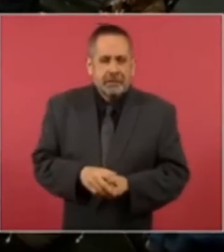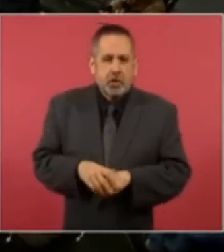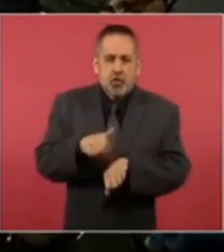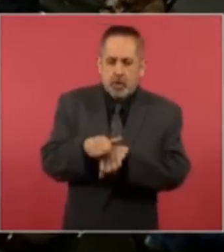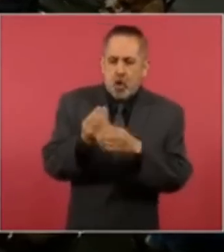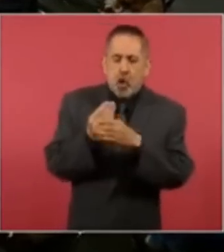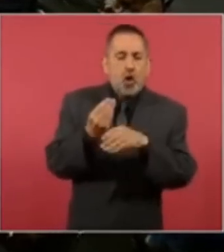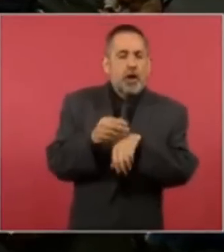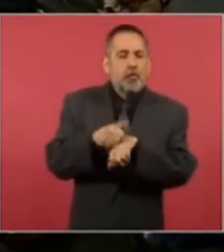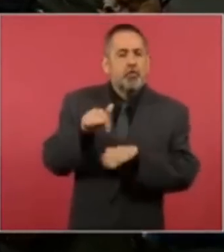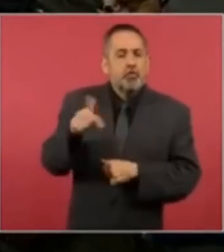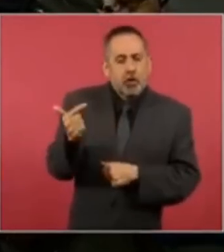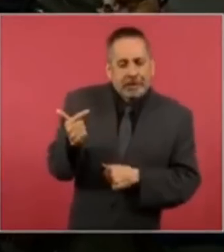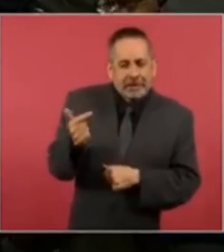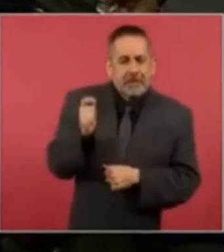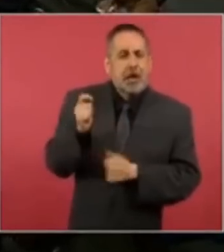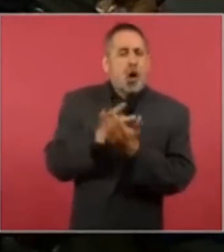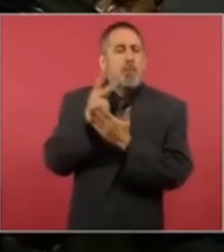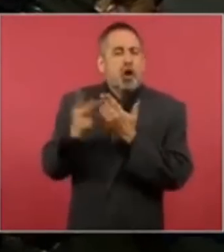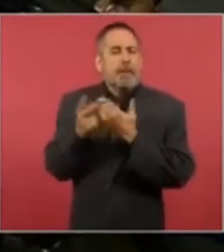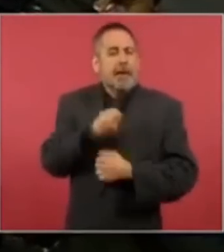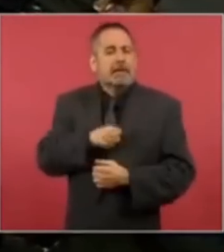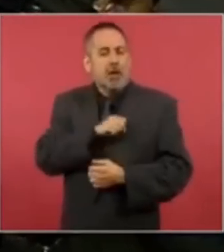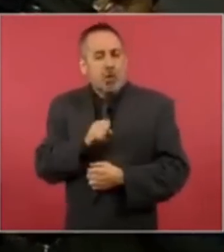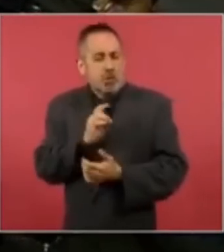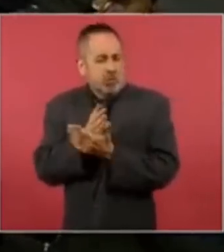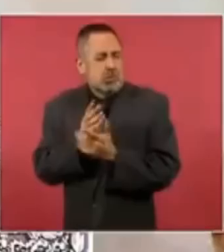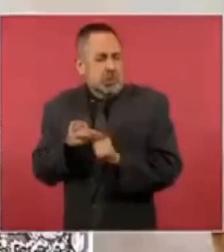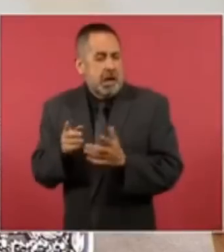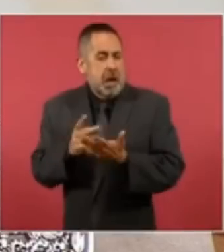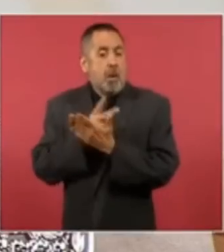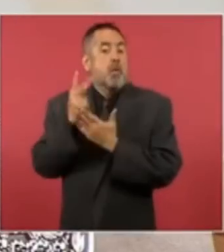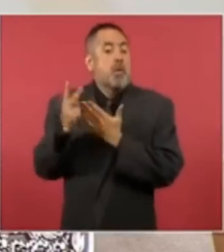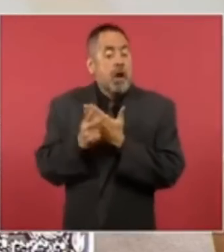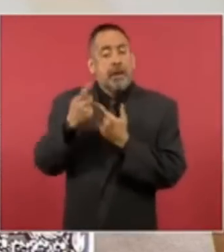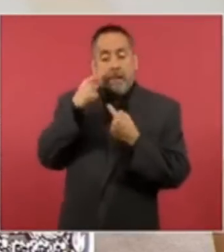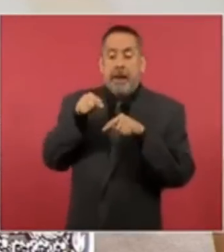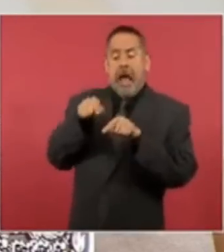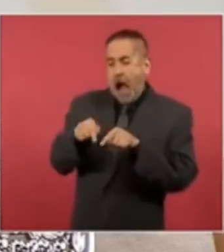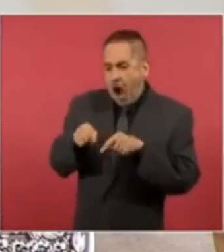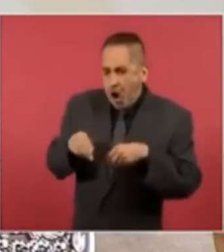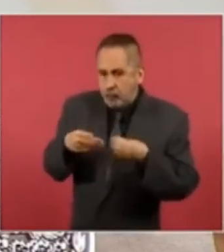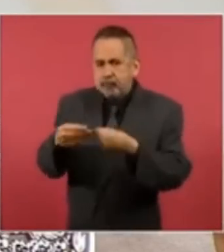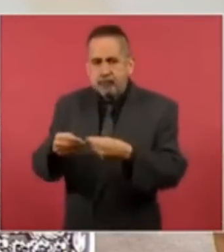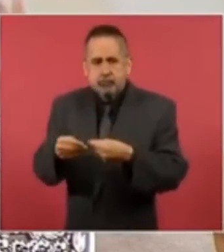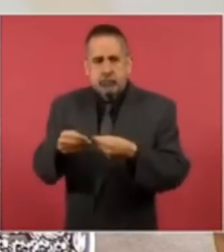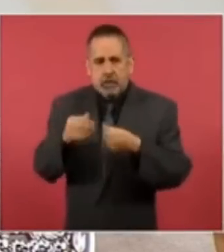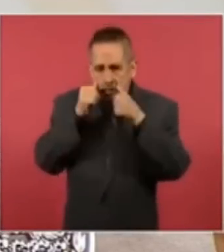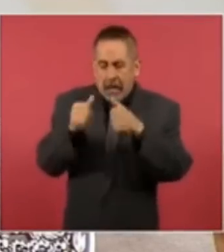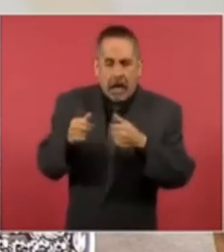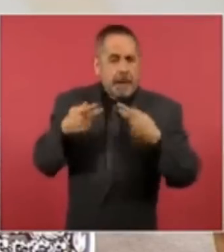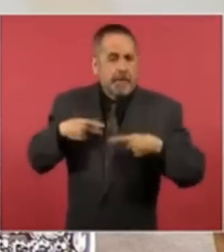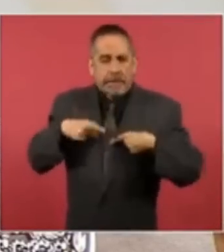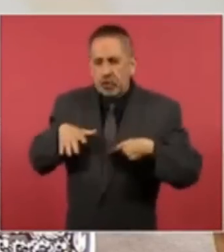12, que son los programas de salud pública, justamente, programas que se dedican a intervenciones a la